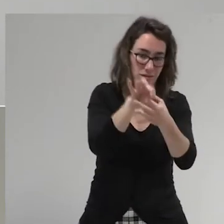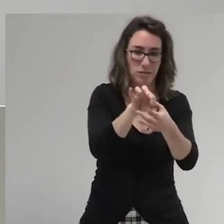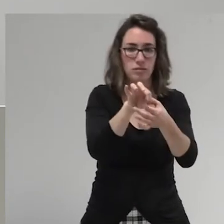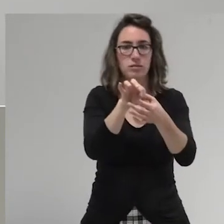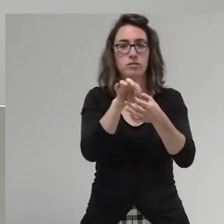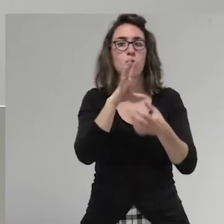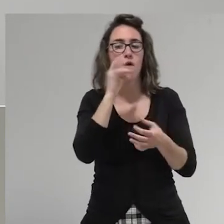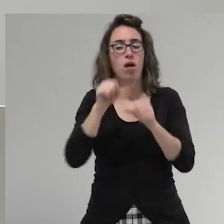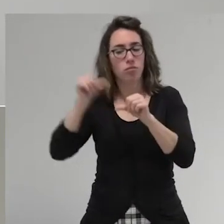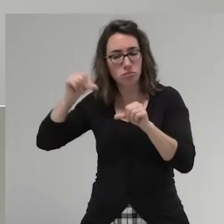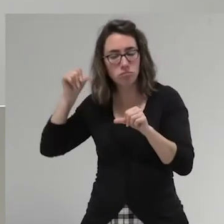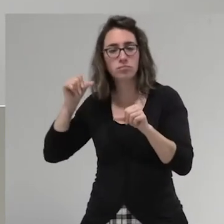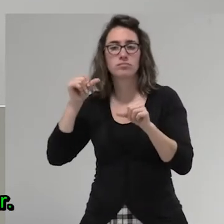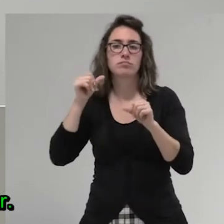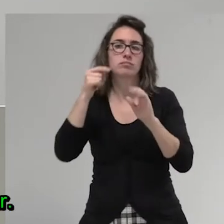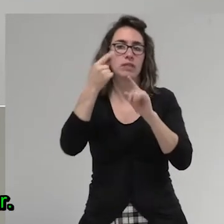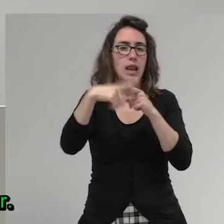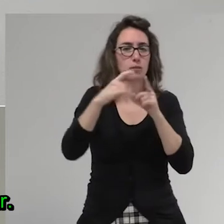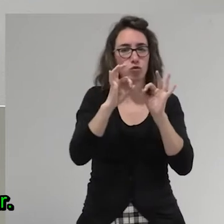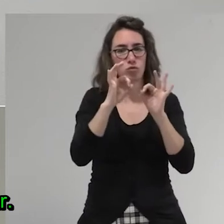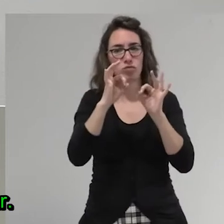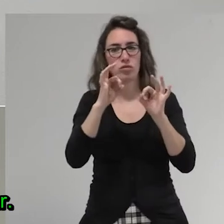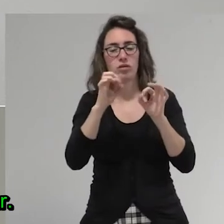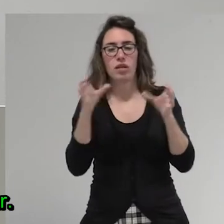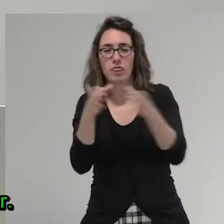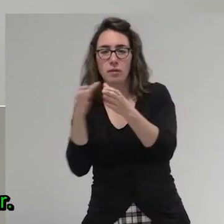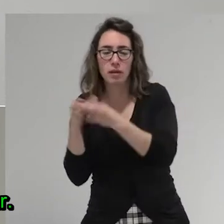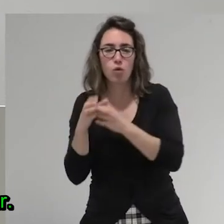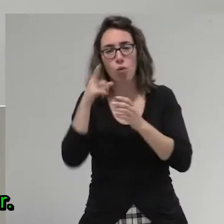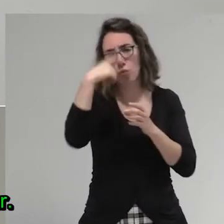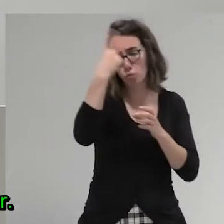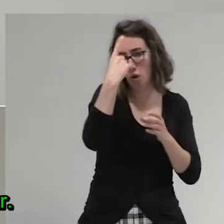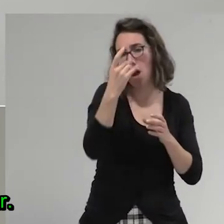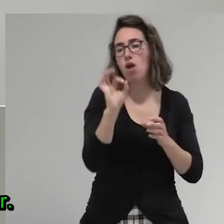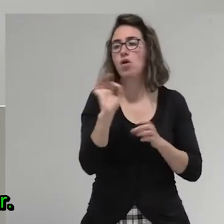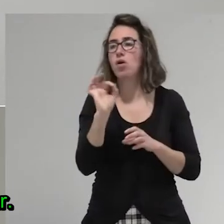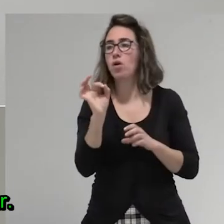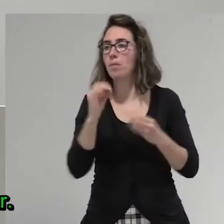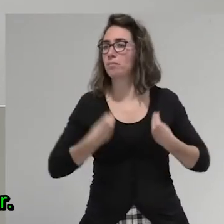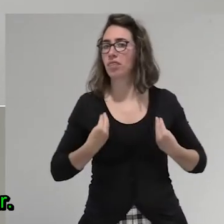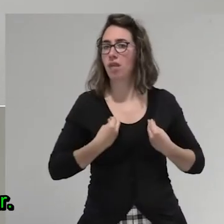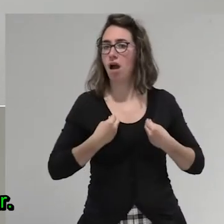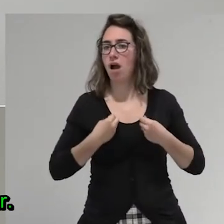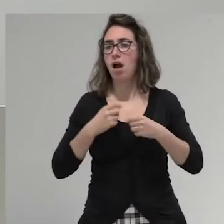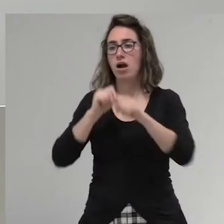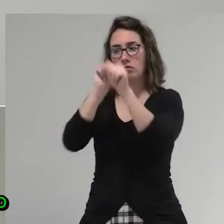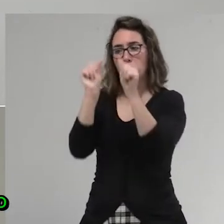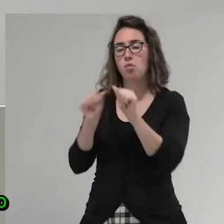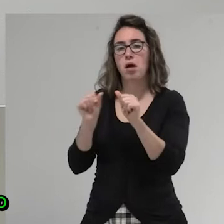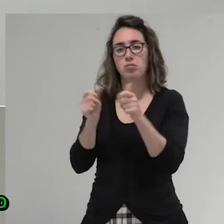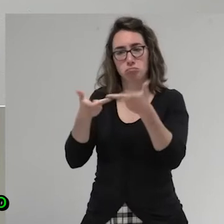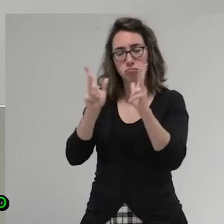elementos civilizatorios y culturales, ¿no? Y qué tipos de vida son permitidos y qué tipos de vida vamos a sancionar,